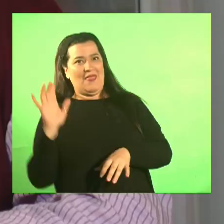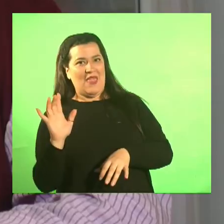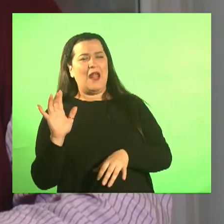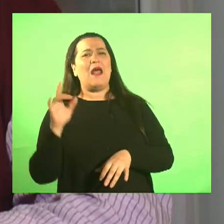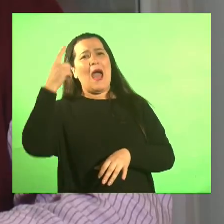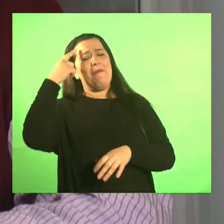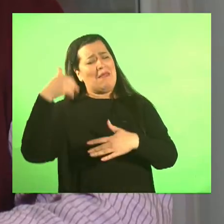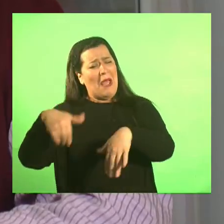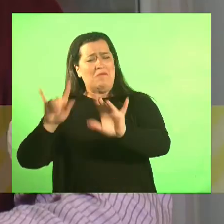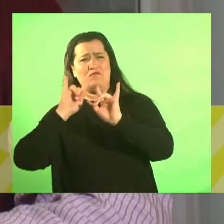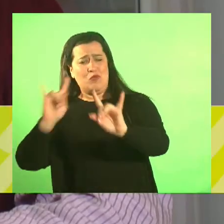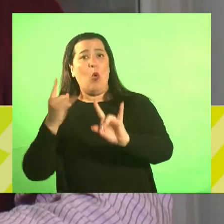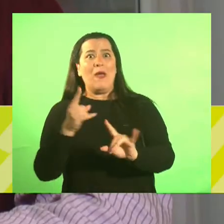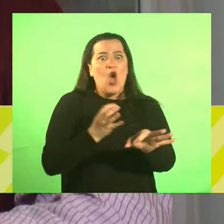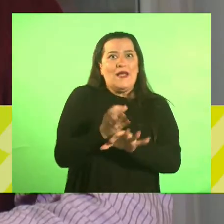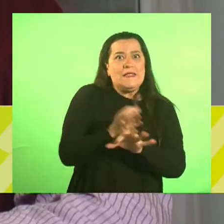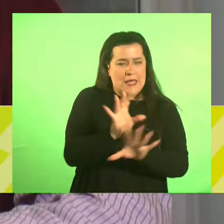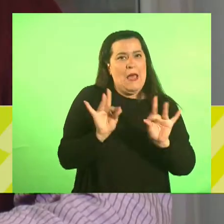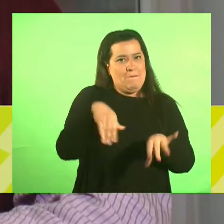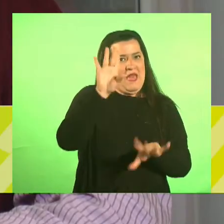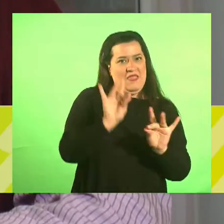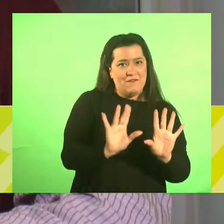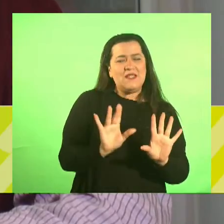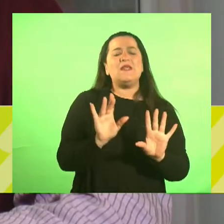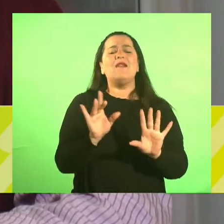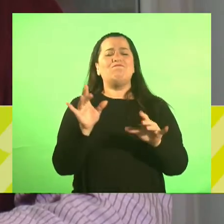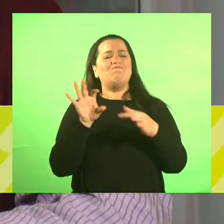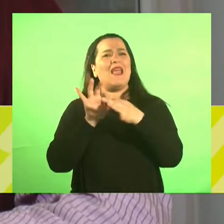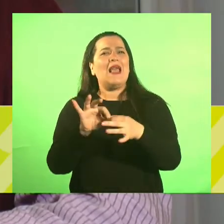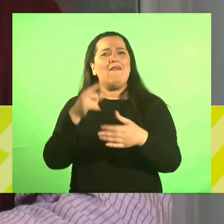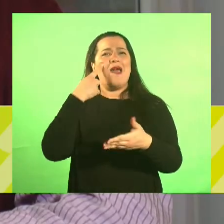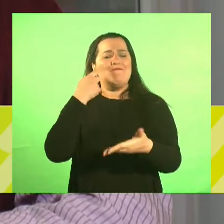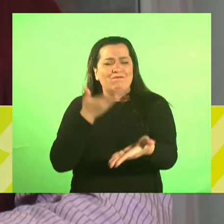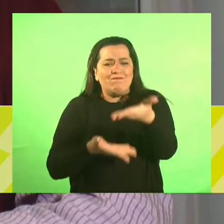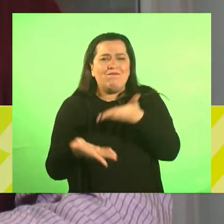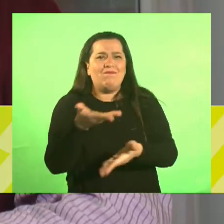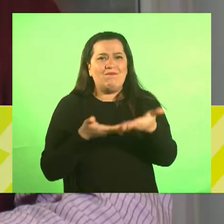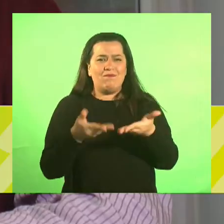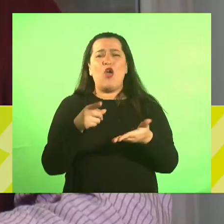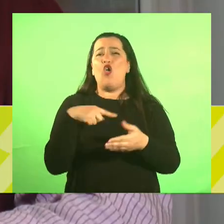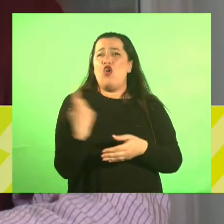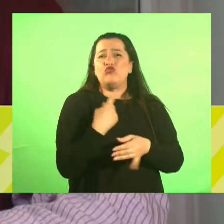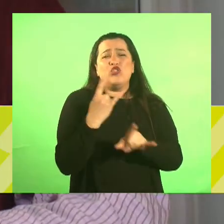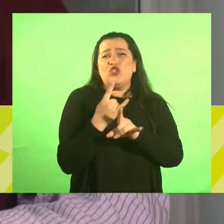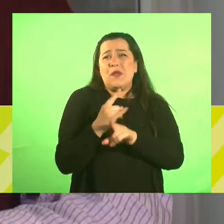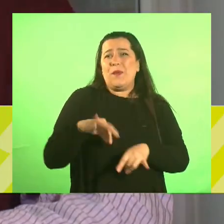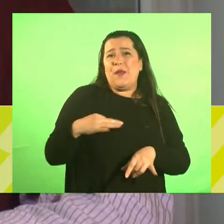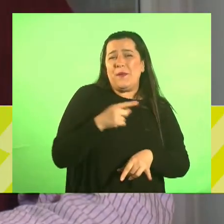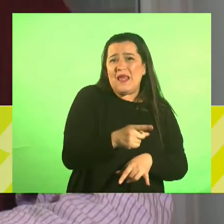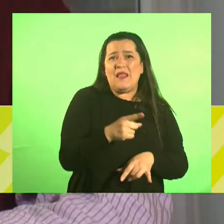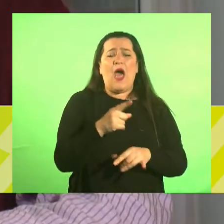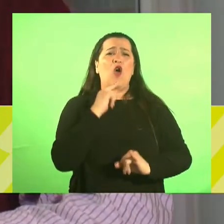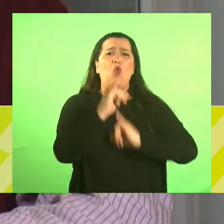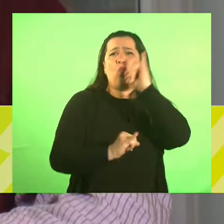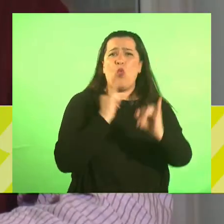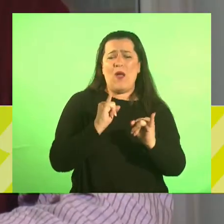aprender al otro. Y tiene que ver con la convivencia. Nosotros enunciamos la vida desde un lugar y describimos